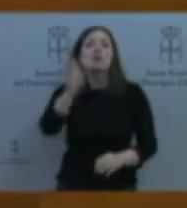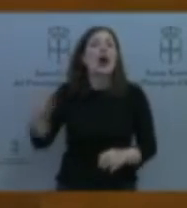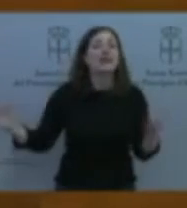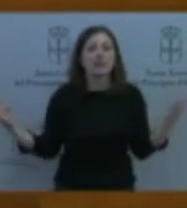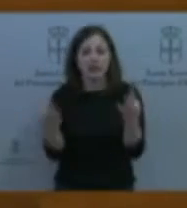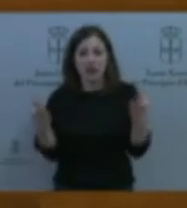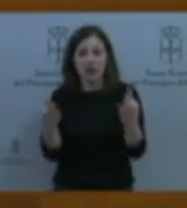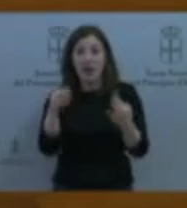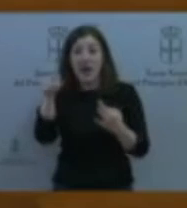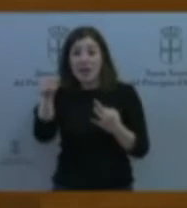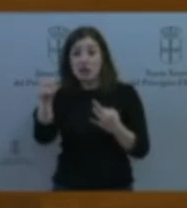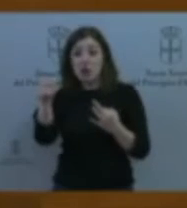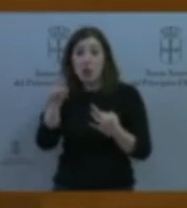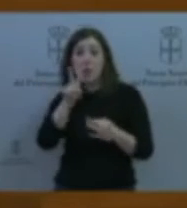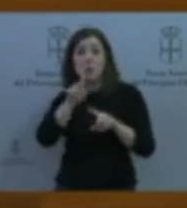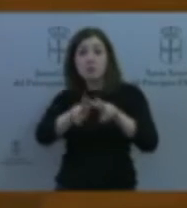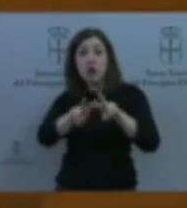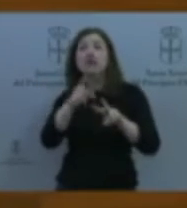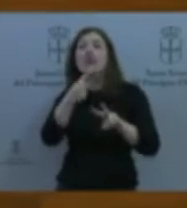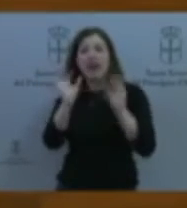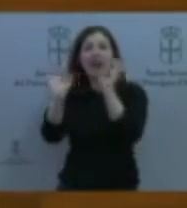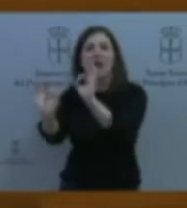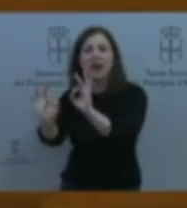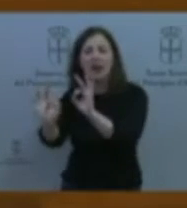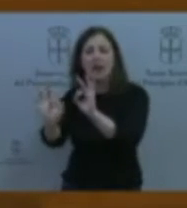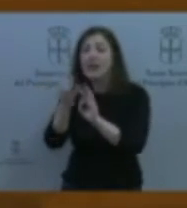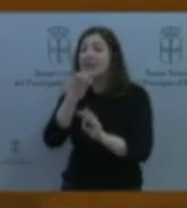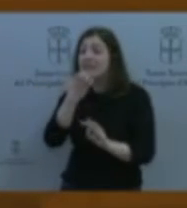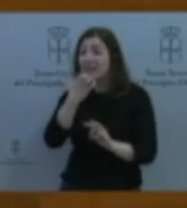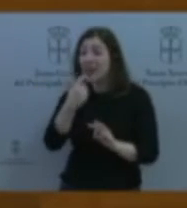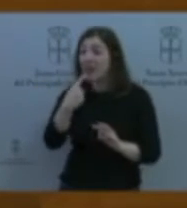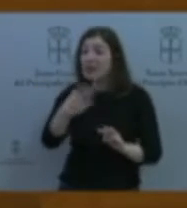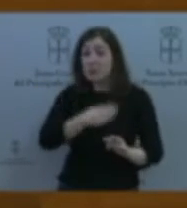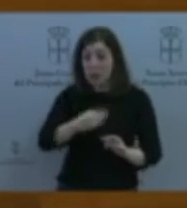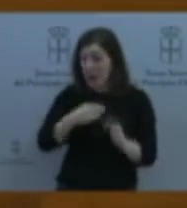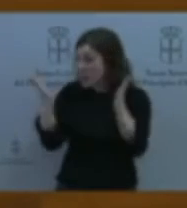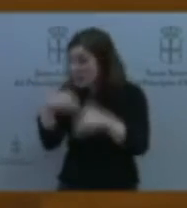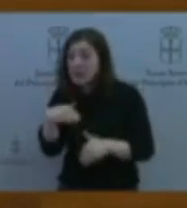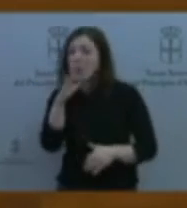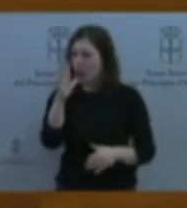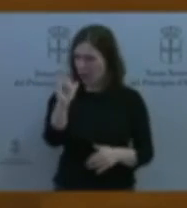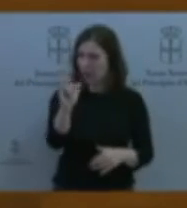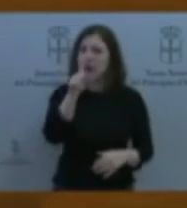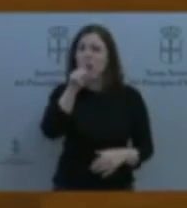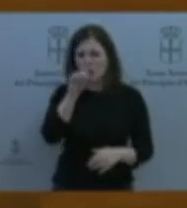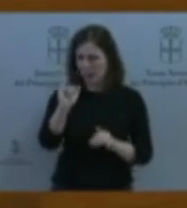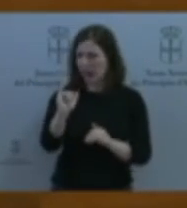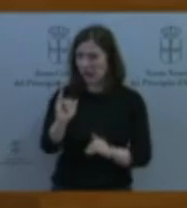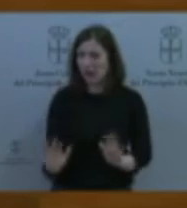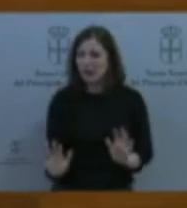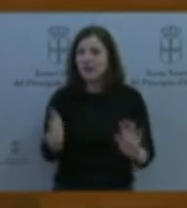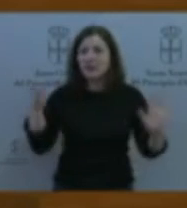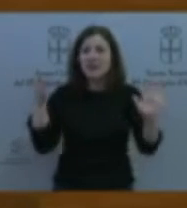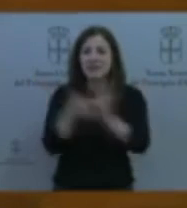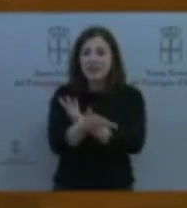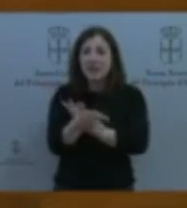Si alguien niega que este papel existe o que este tuit existe, es que francamente estamos ante un delirio que las mujeres, en primer término, no podemos